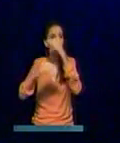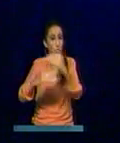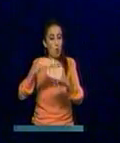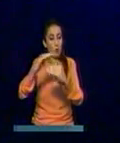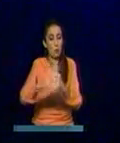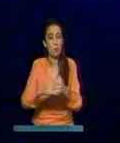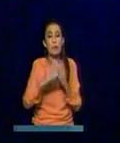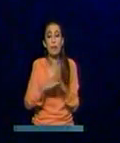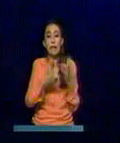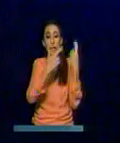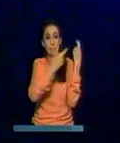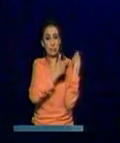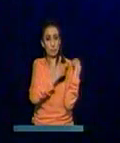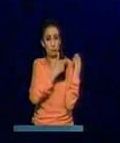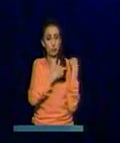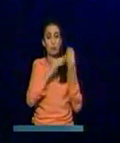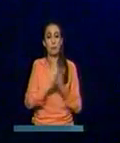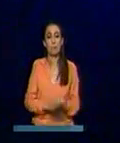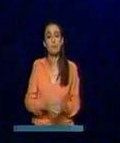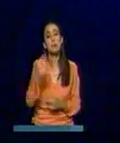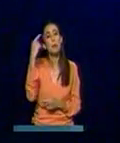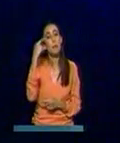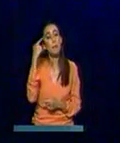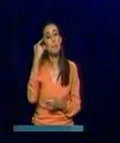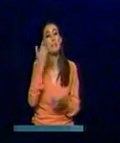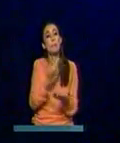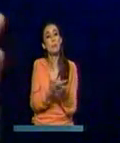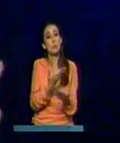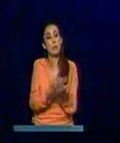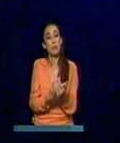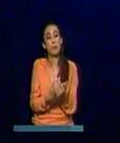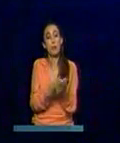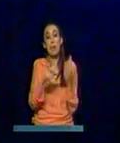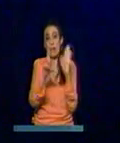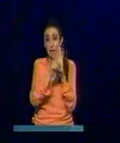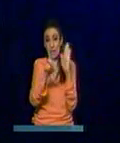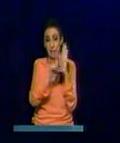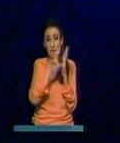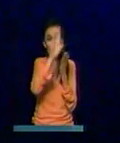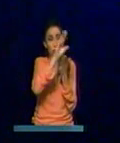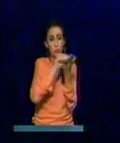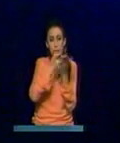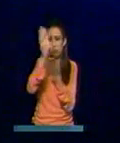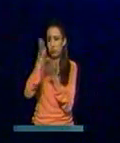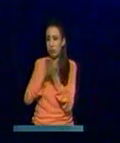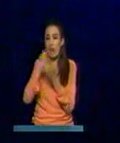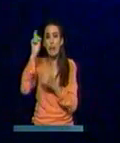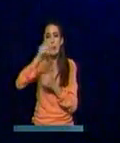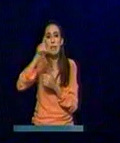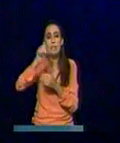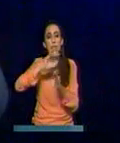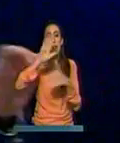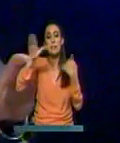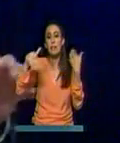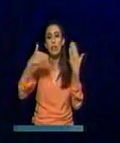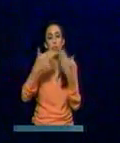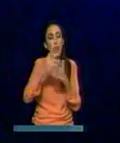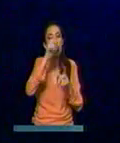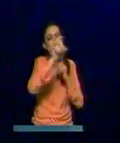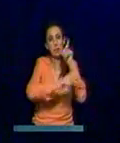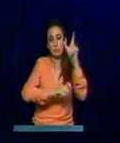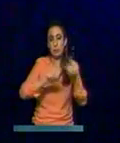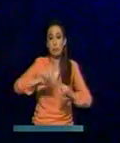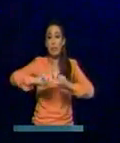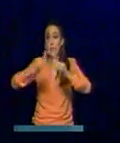de la Asamblea. Creemos que el proyecto de ley ha recogido muchísimas necesidades transversales de